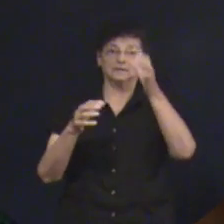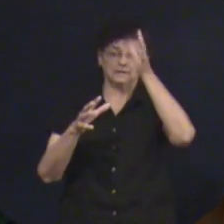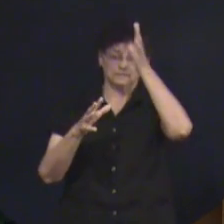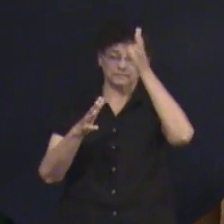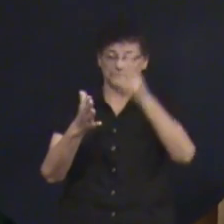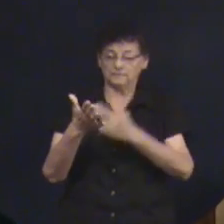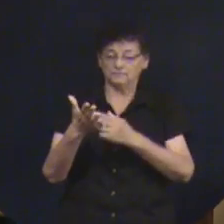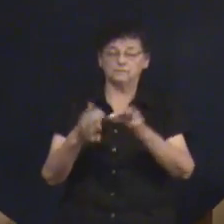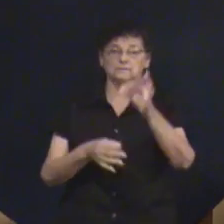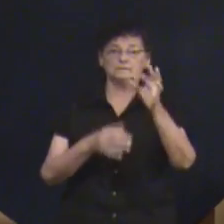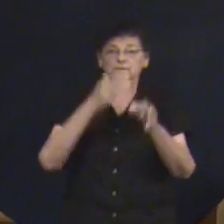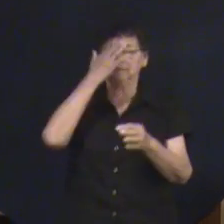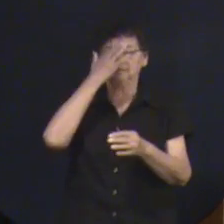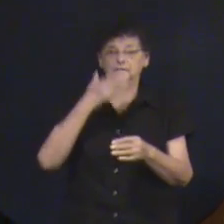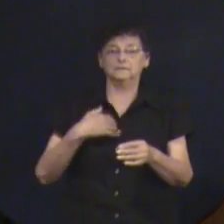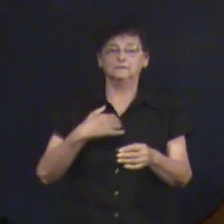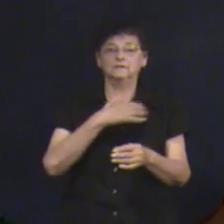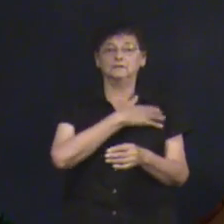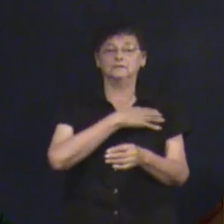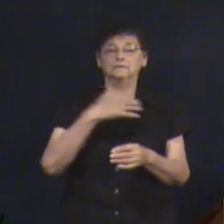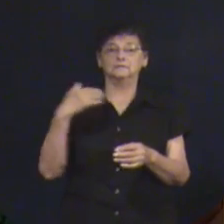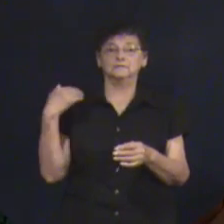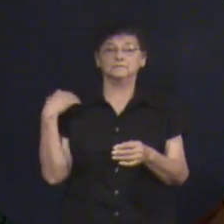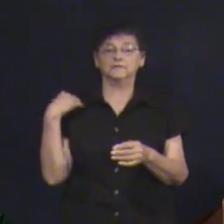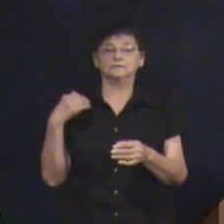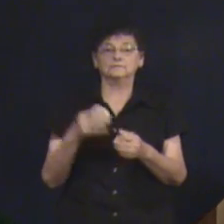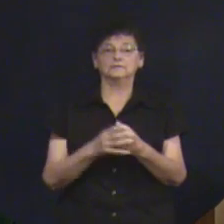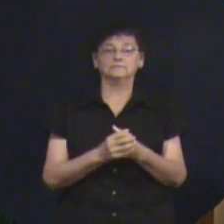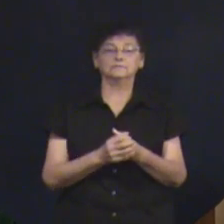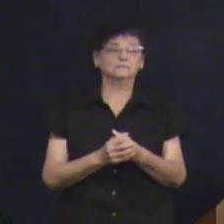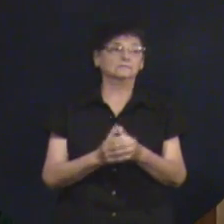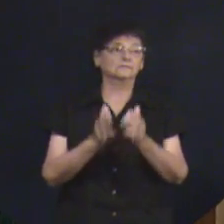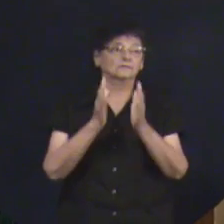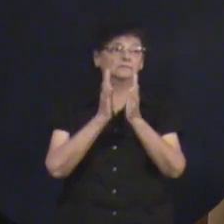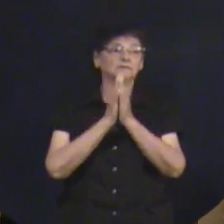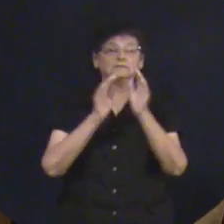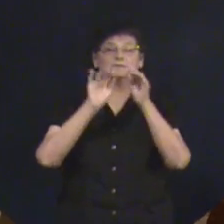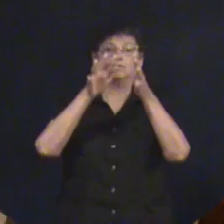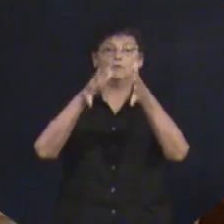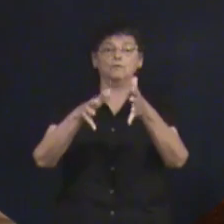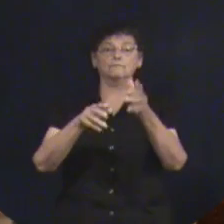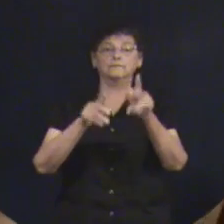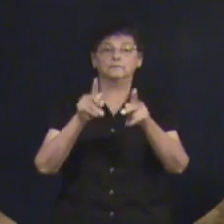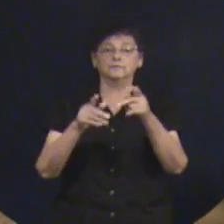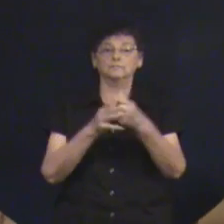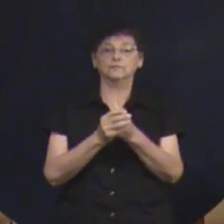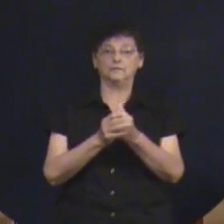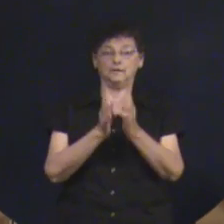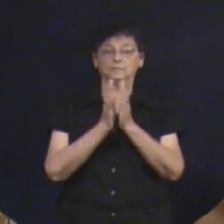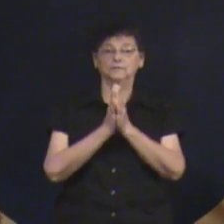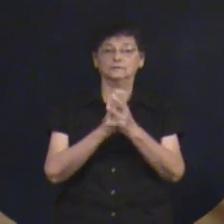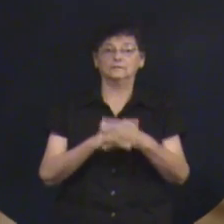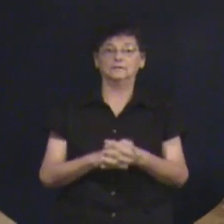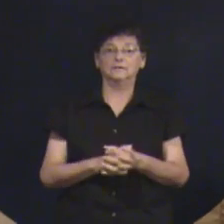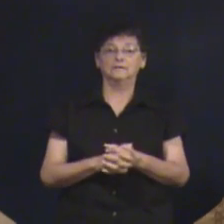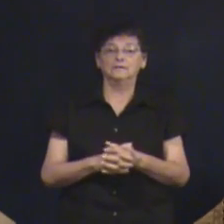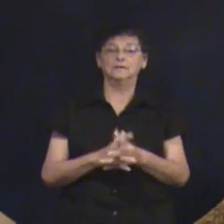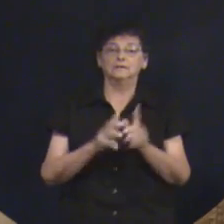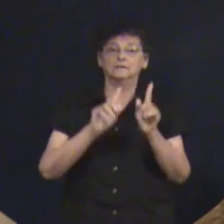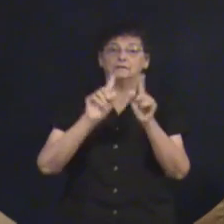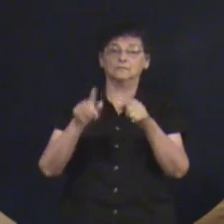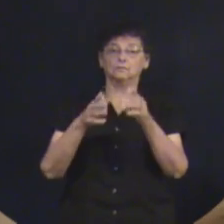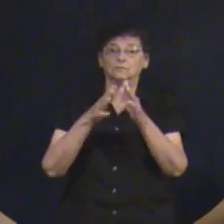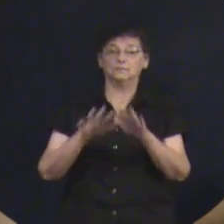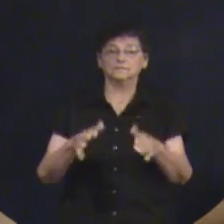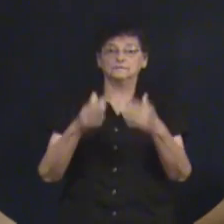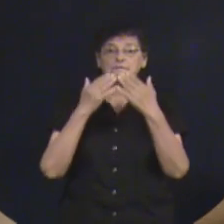es Padre, Hijo y Espíritu Santo, descienda sobre ustedes. Amén. Podéis